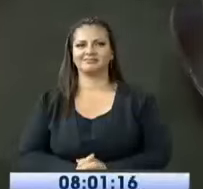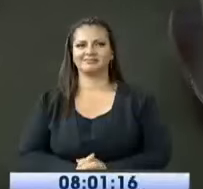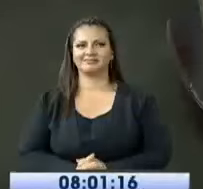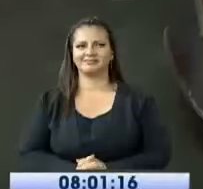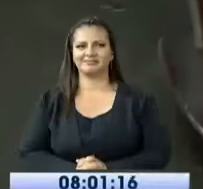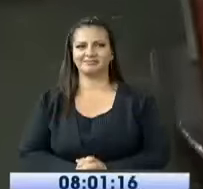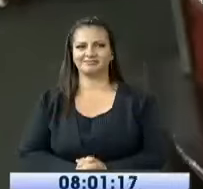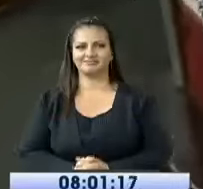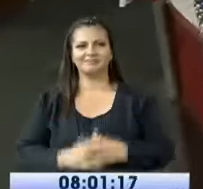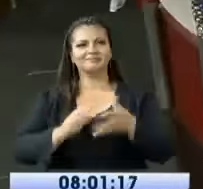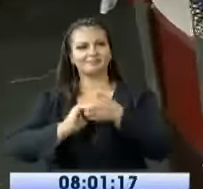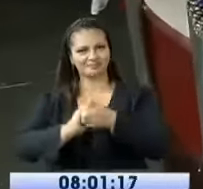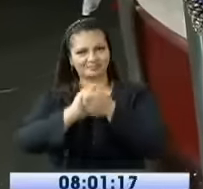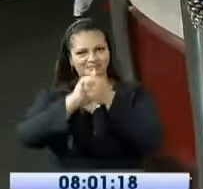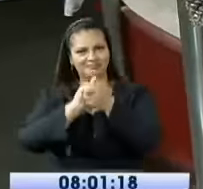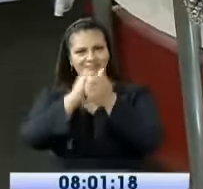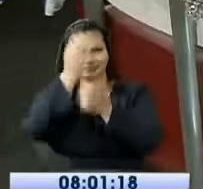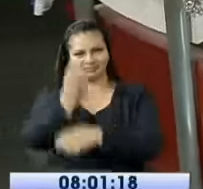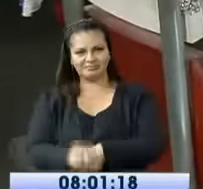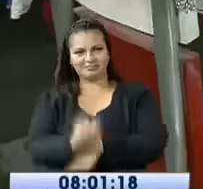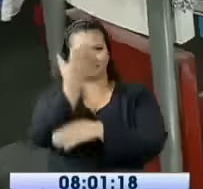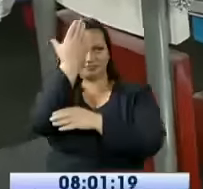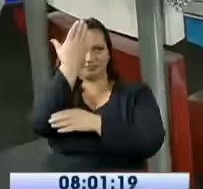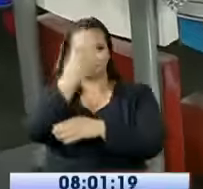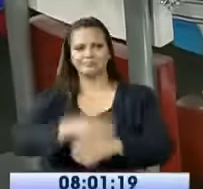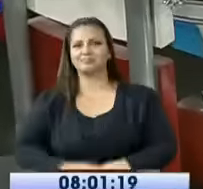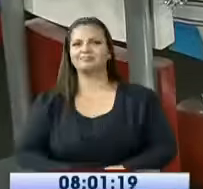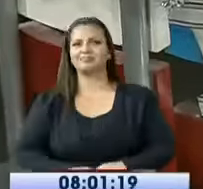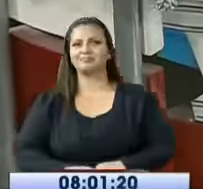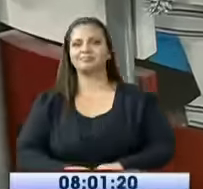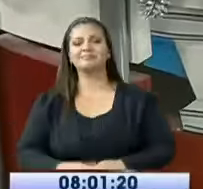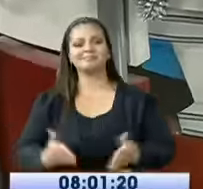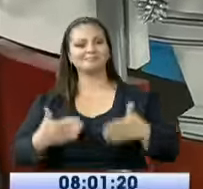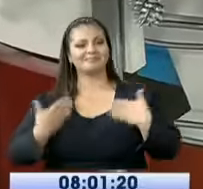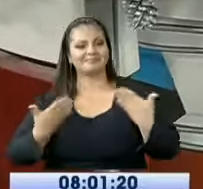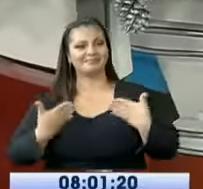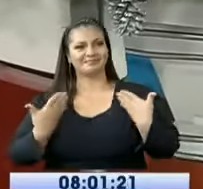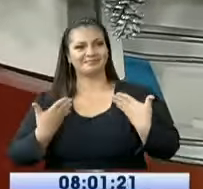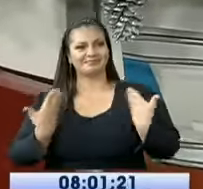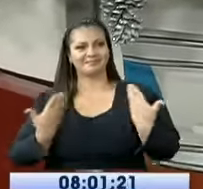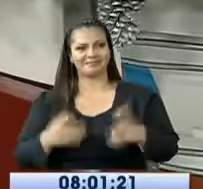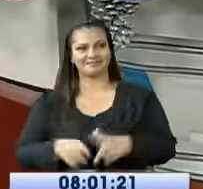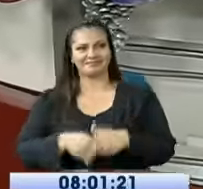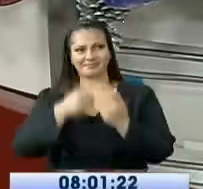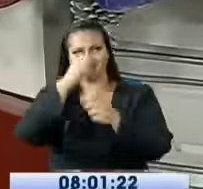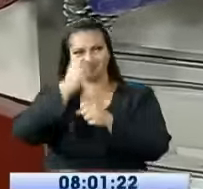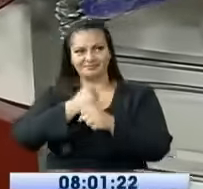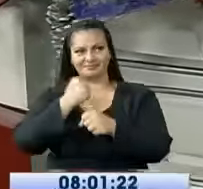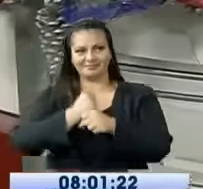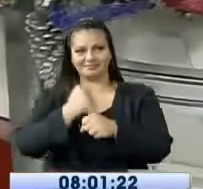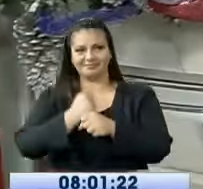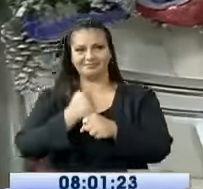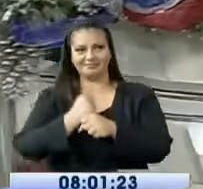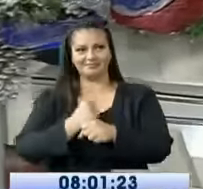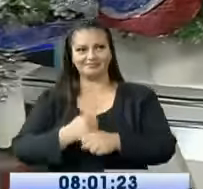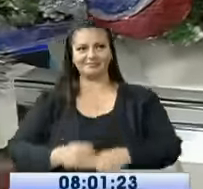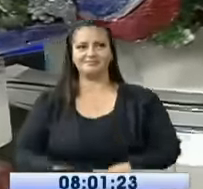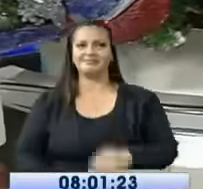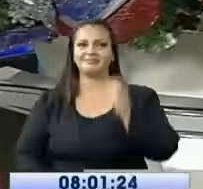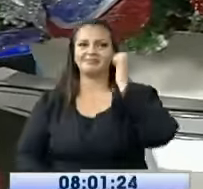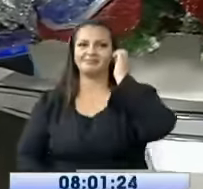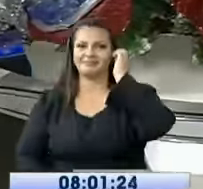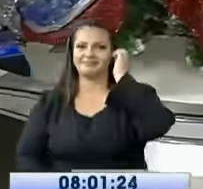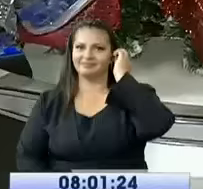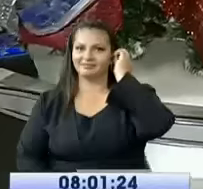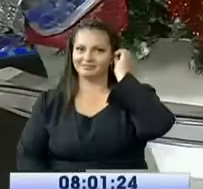Amigos televidentes, muy buenos días. Como siempre, iniciando con mucha alegría. Me dicen que se saque el gusto de un arquero